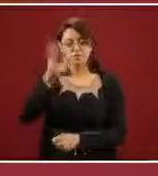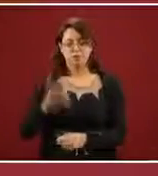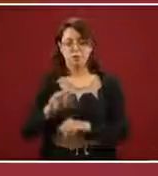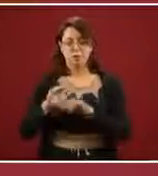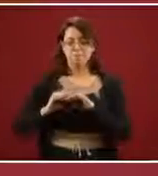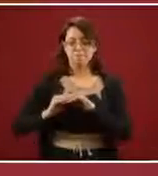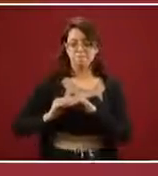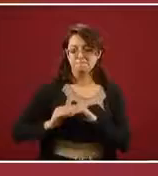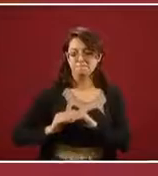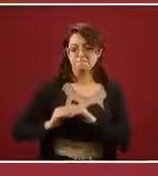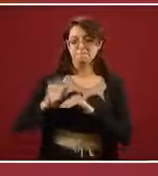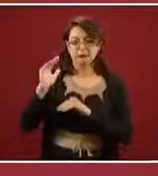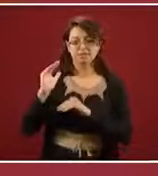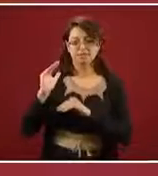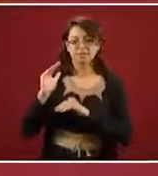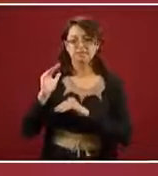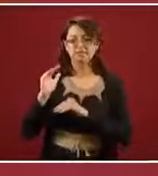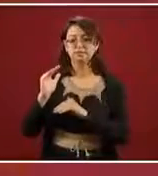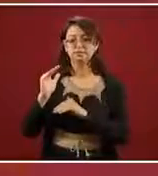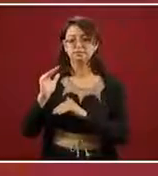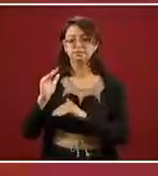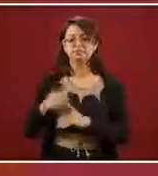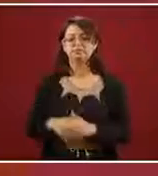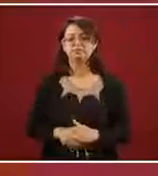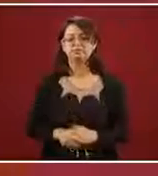pues debe de estar, bueno,